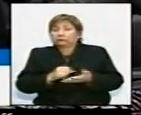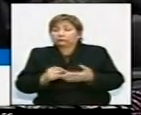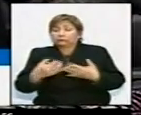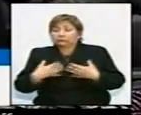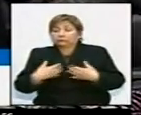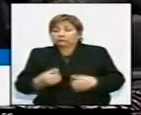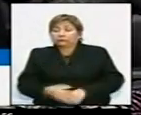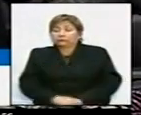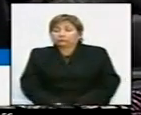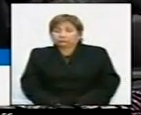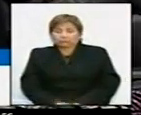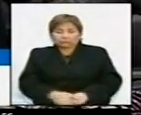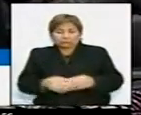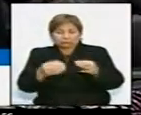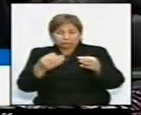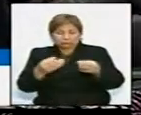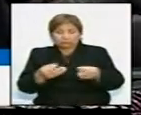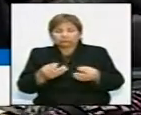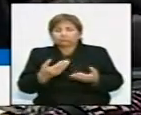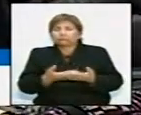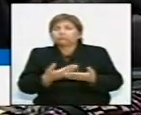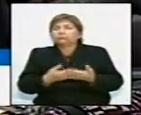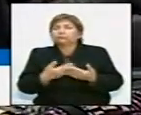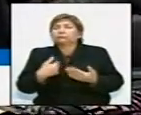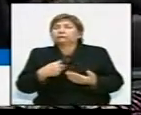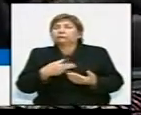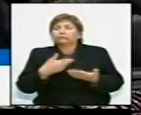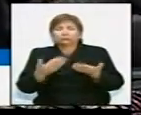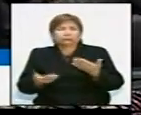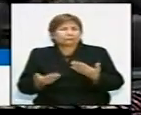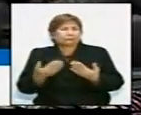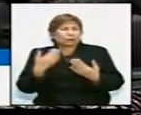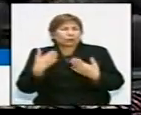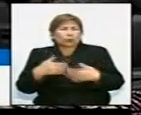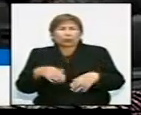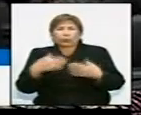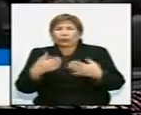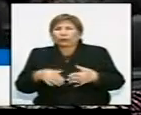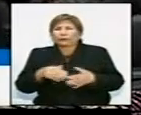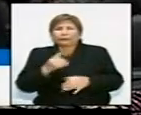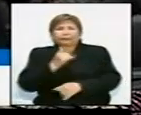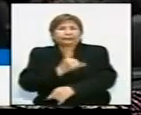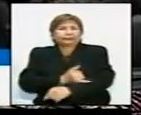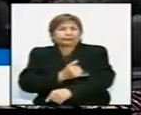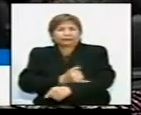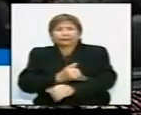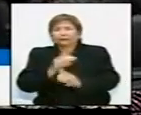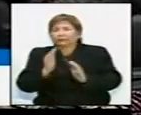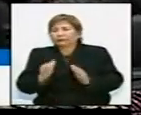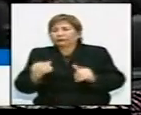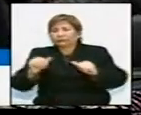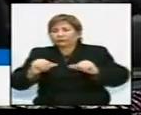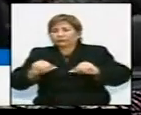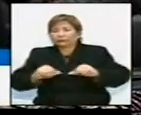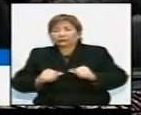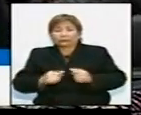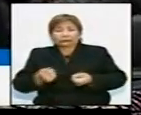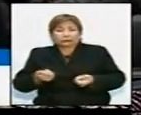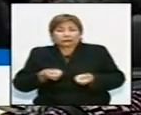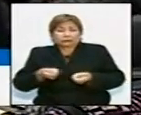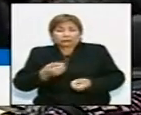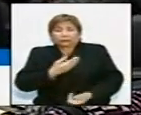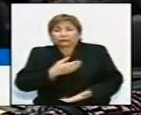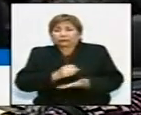salud. Esa es la realidad, presidenta, que estamos viviendo. Hay una crisis institucional. Y el sistema de